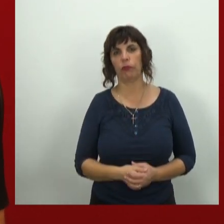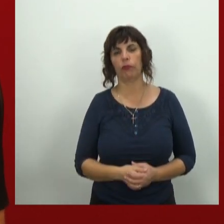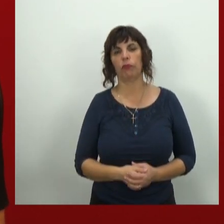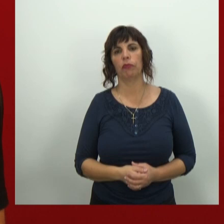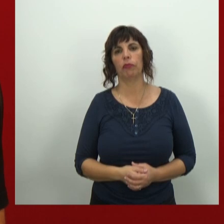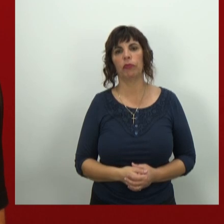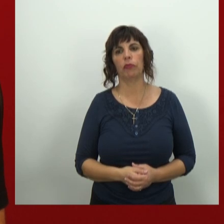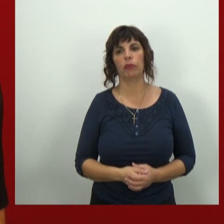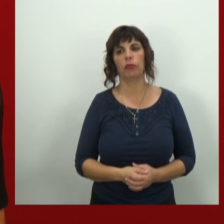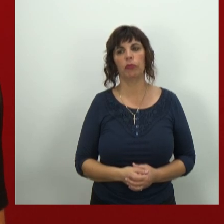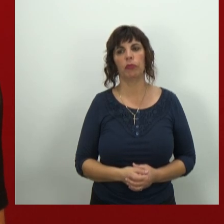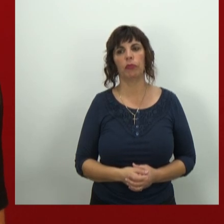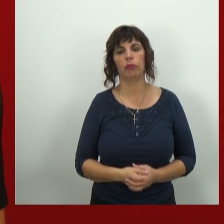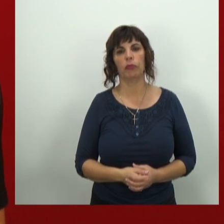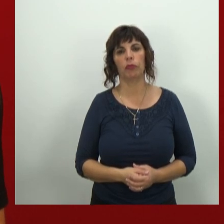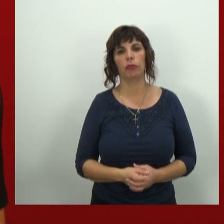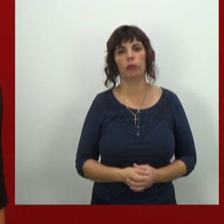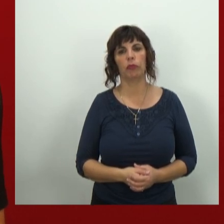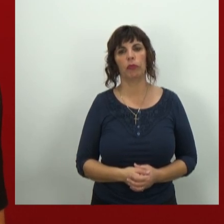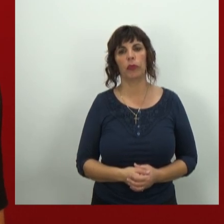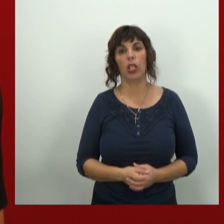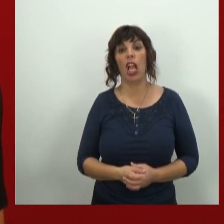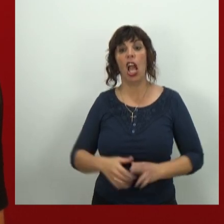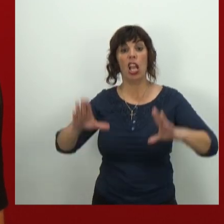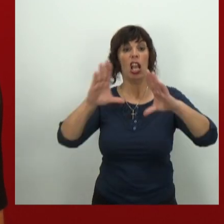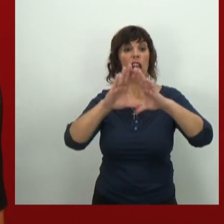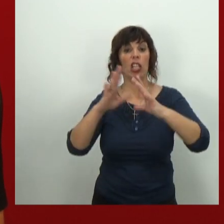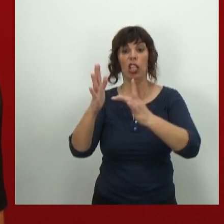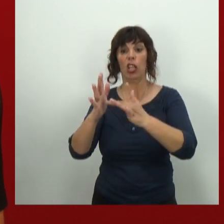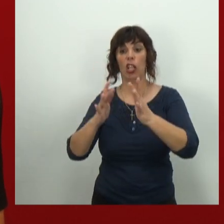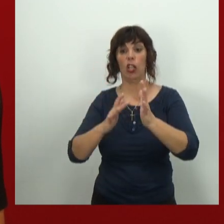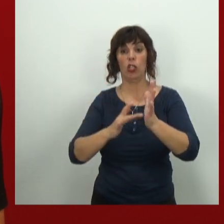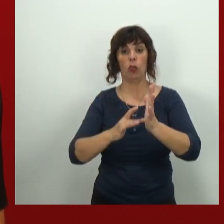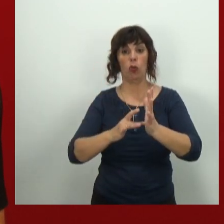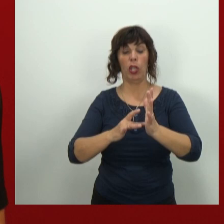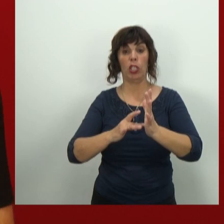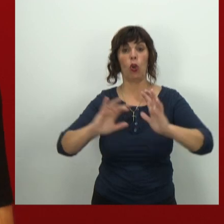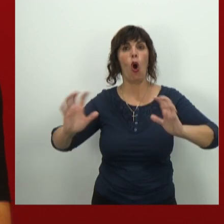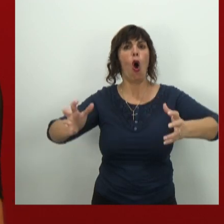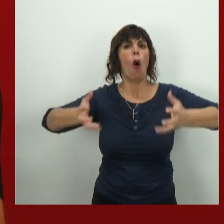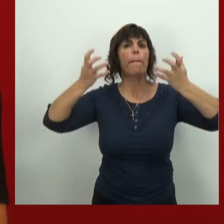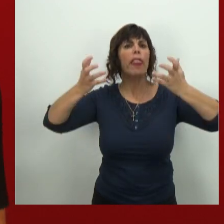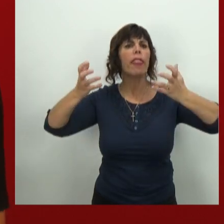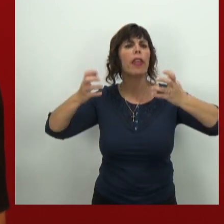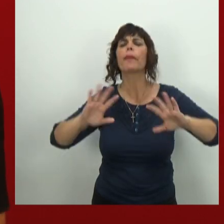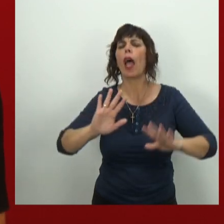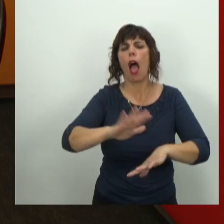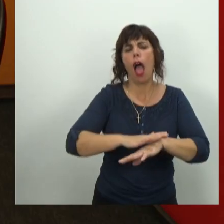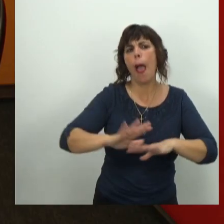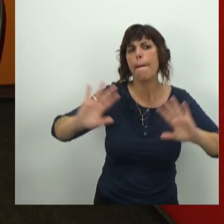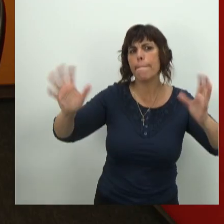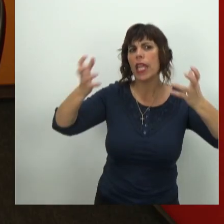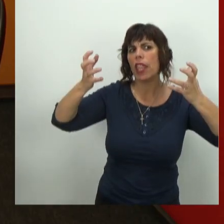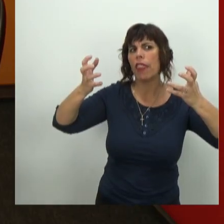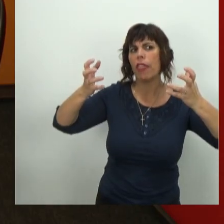puede vencer la iglesia de Jesucristo. Porque Jesucristo,